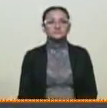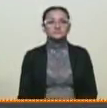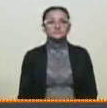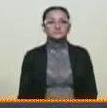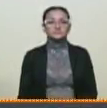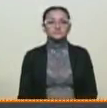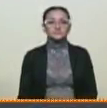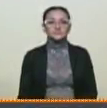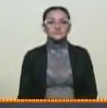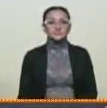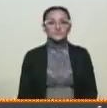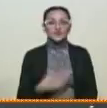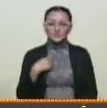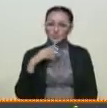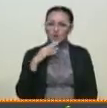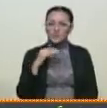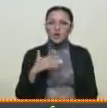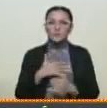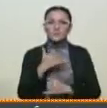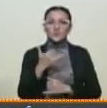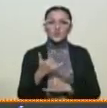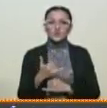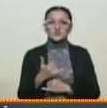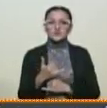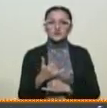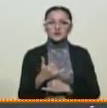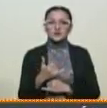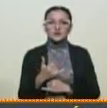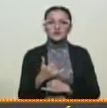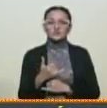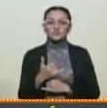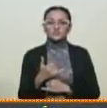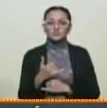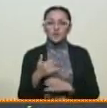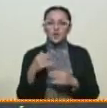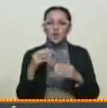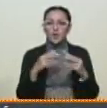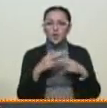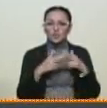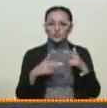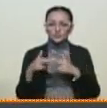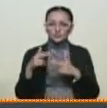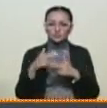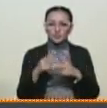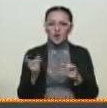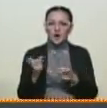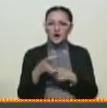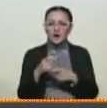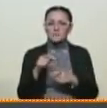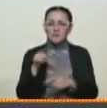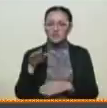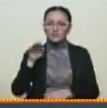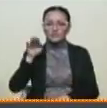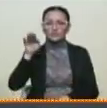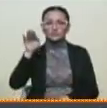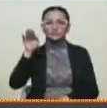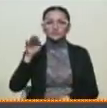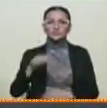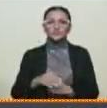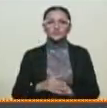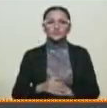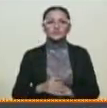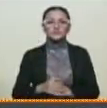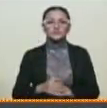Hemos hablado de proyectos para la construcción, infraestructura y optimismo para ir al futuro. Debemos